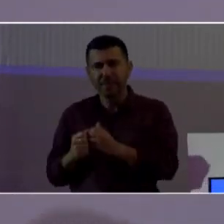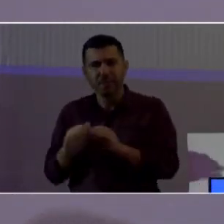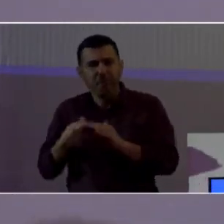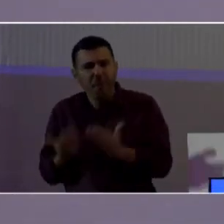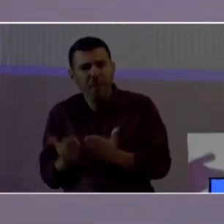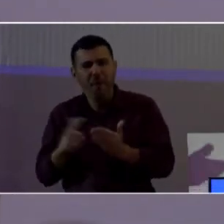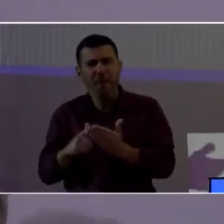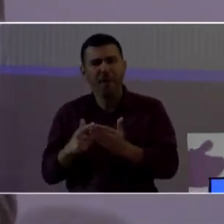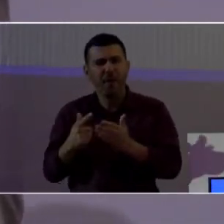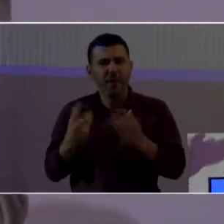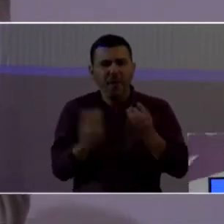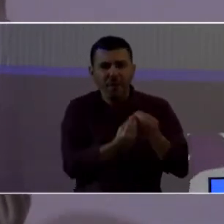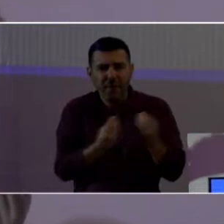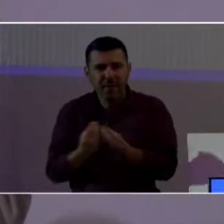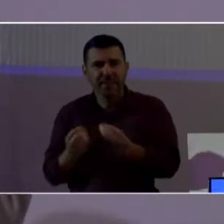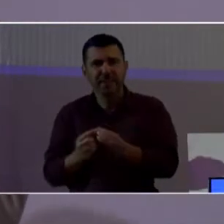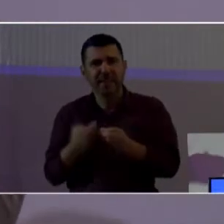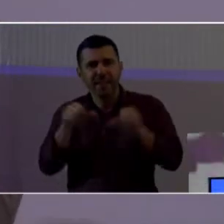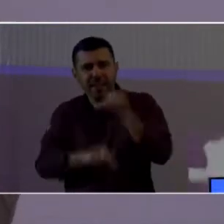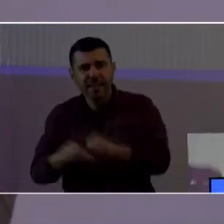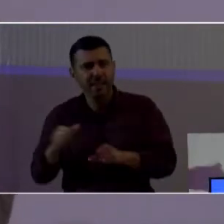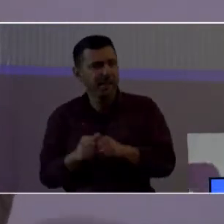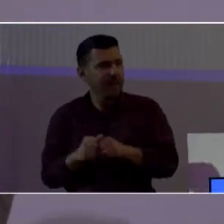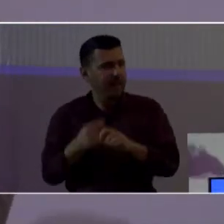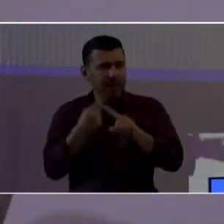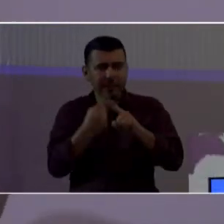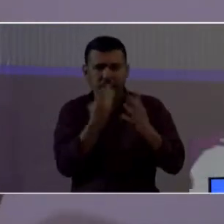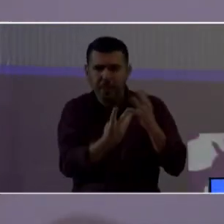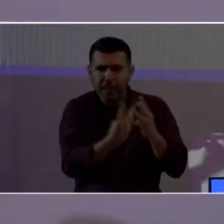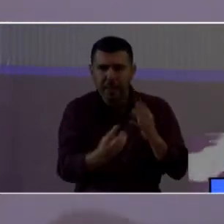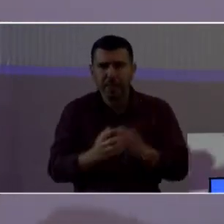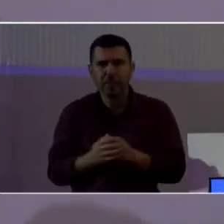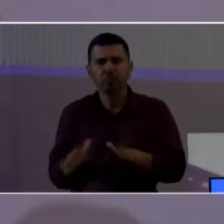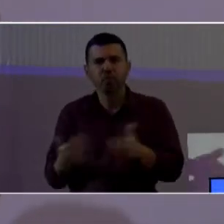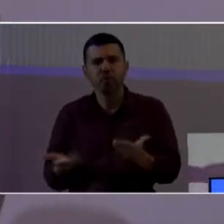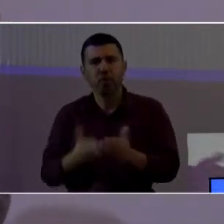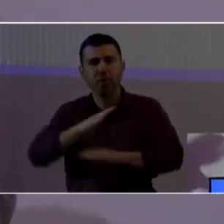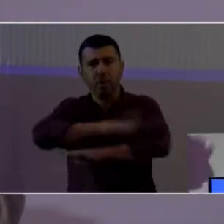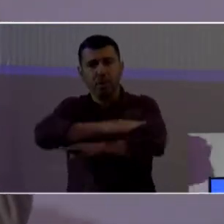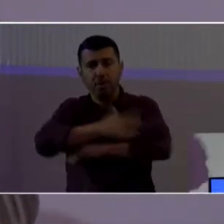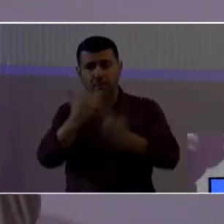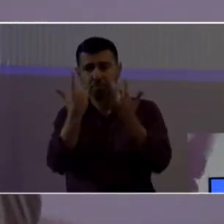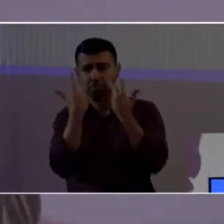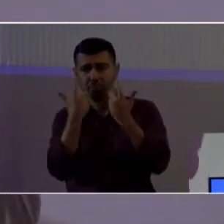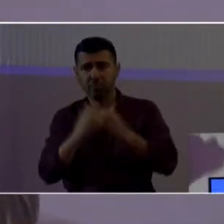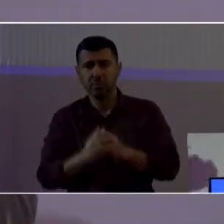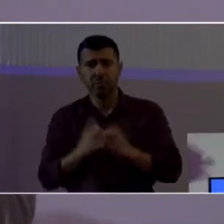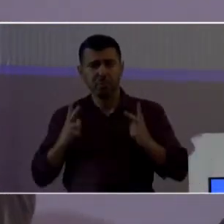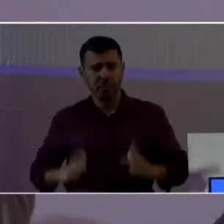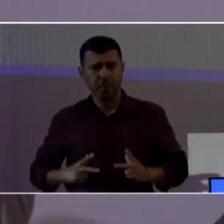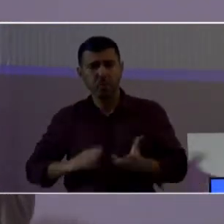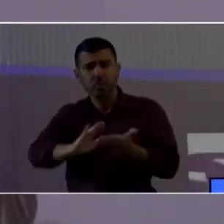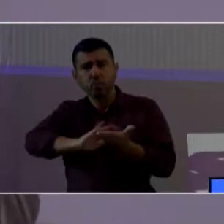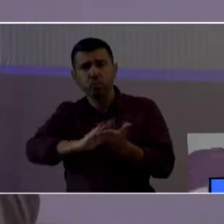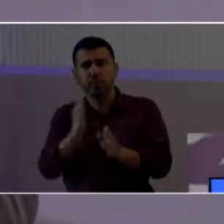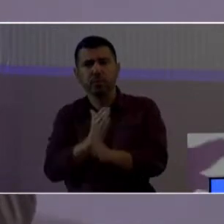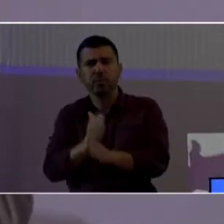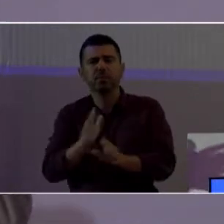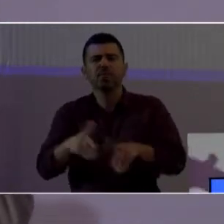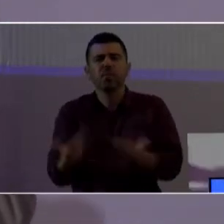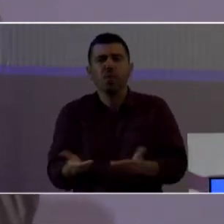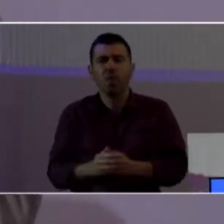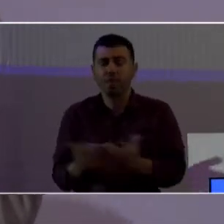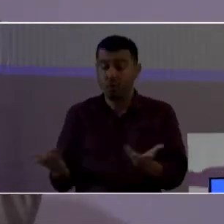álgebra, nos enseñaron comportamiento humano? ¿Dónde nos enseñaron solución de conflictos, trabajo en